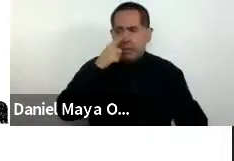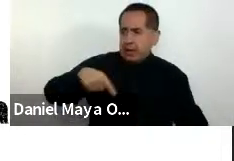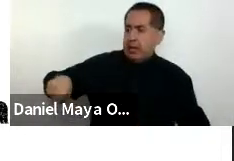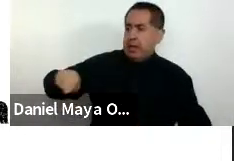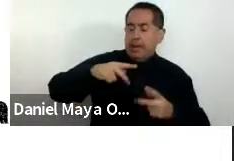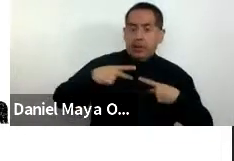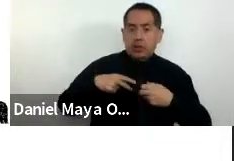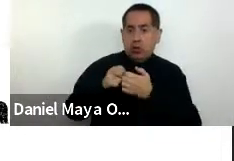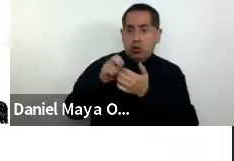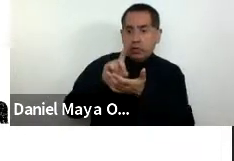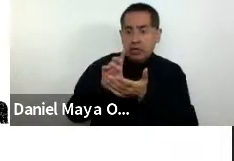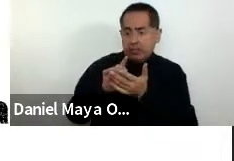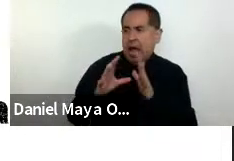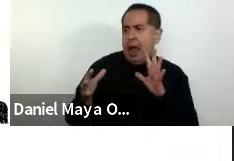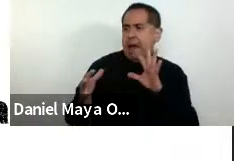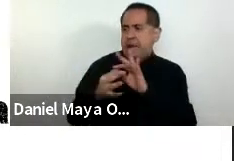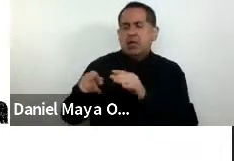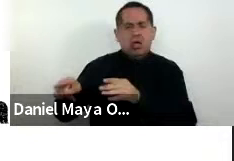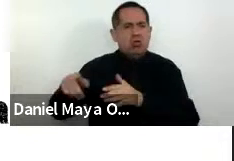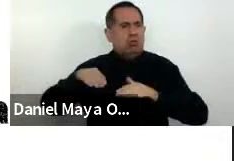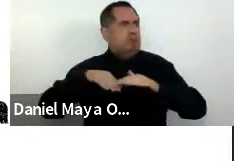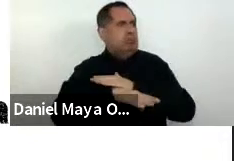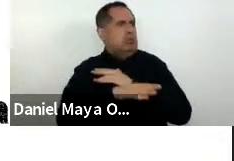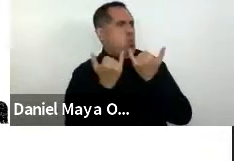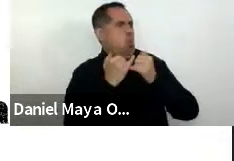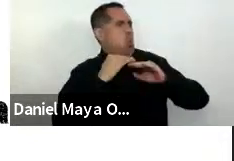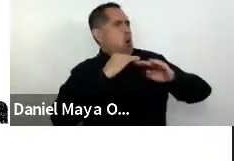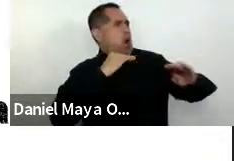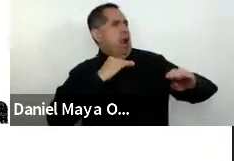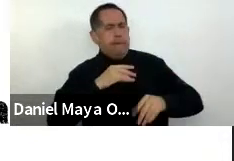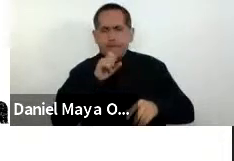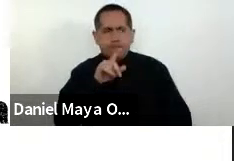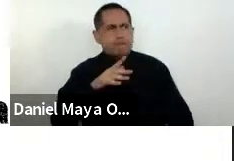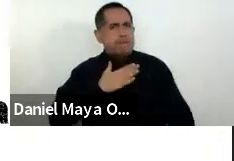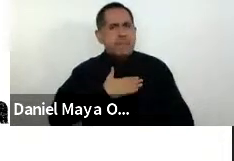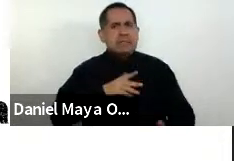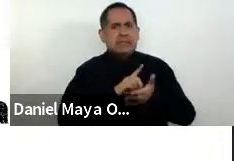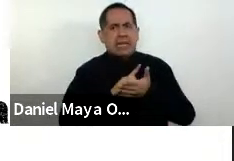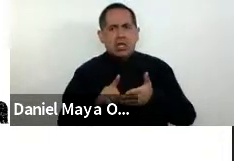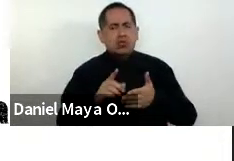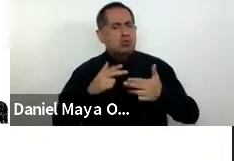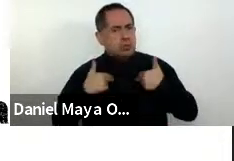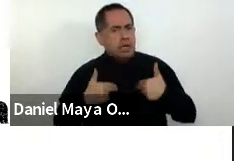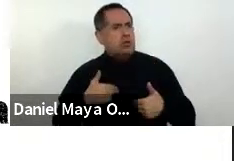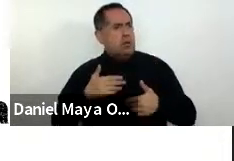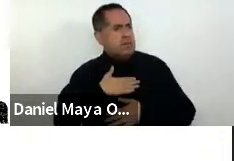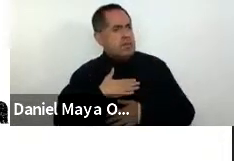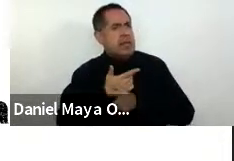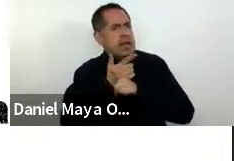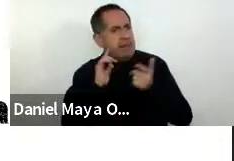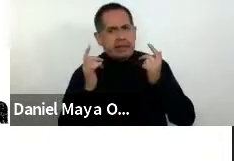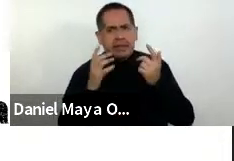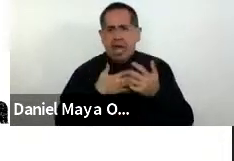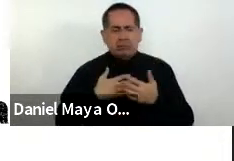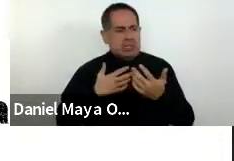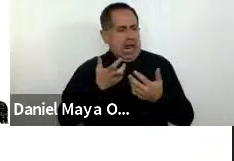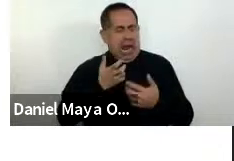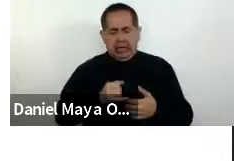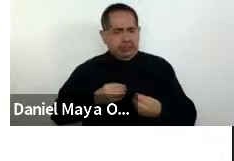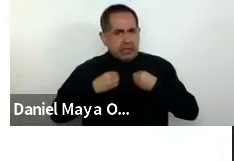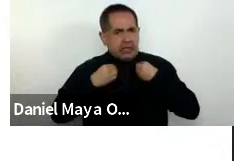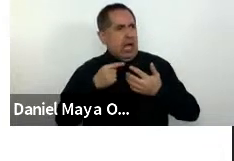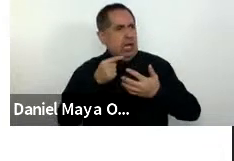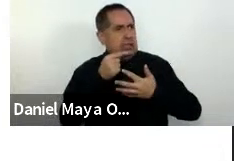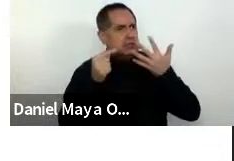con discapacidad el goce o ejercicio en igualdad de condiciones de todos los derechos humanos y libertades fundamentales.